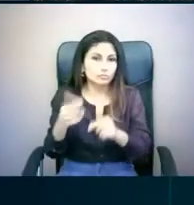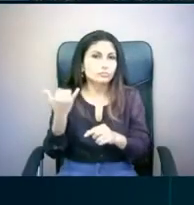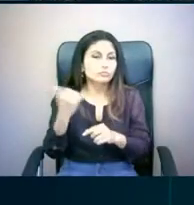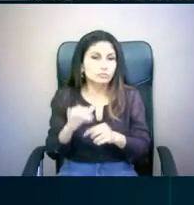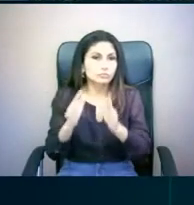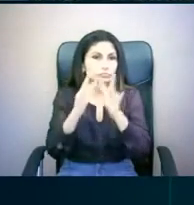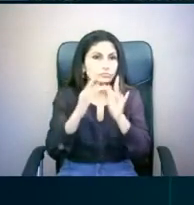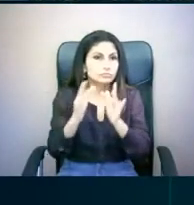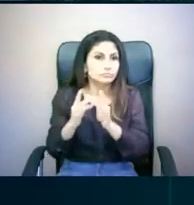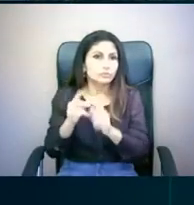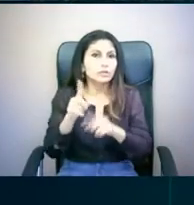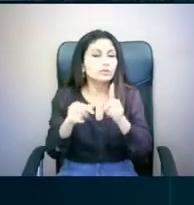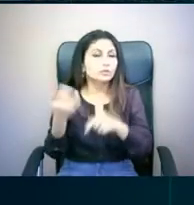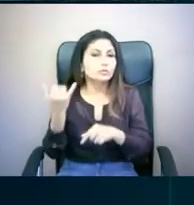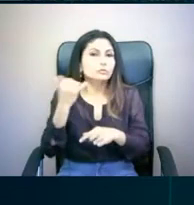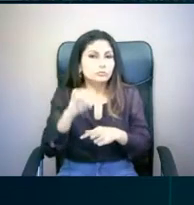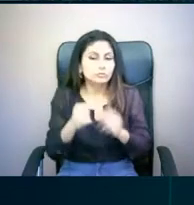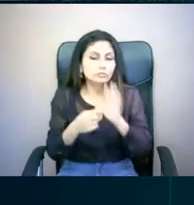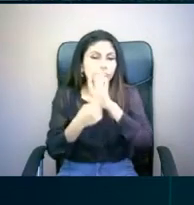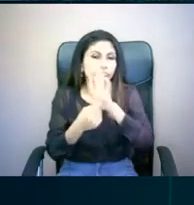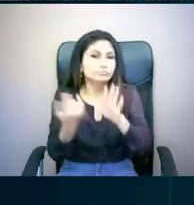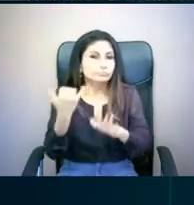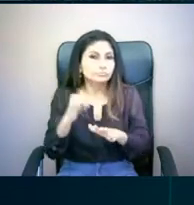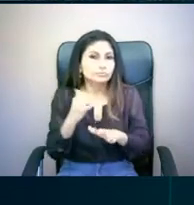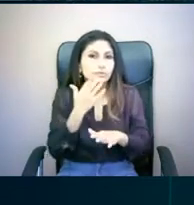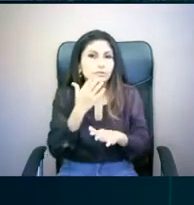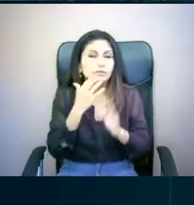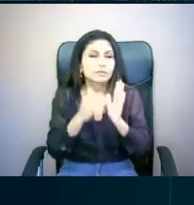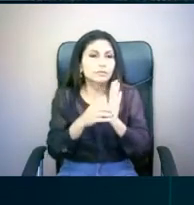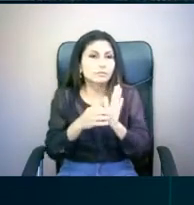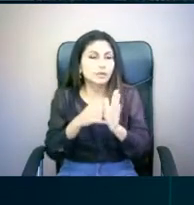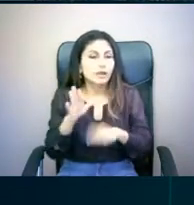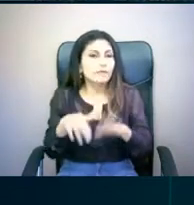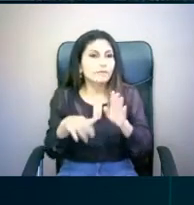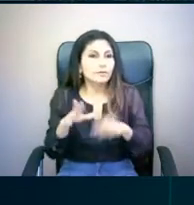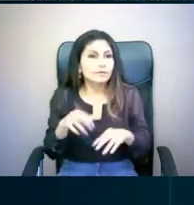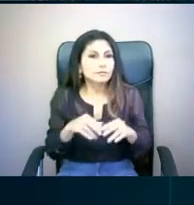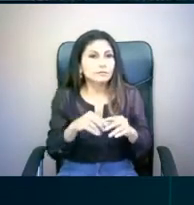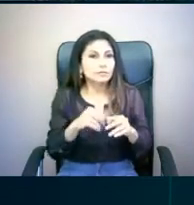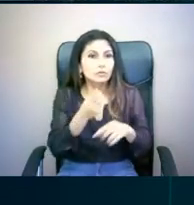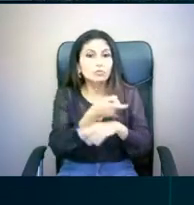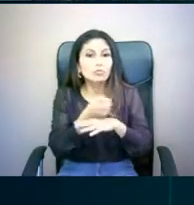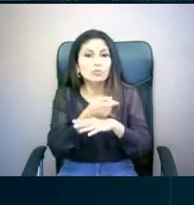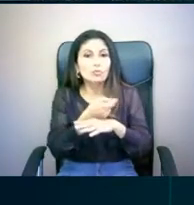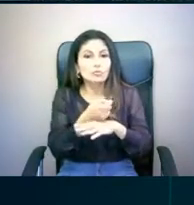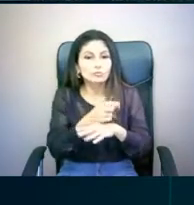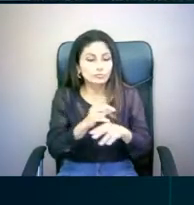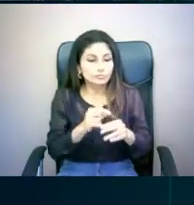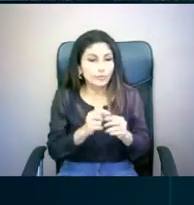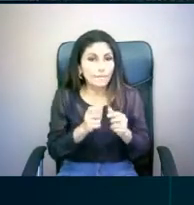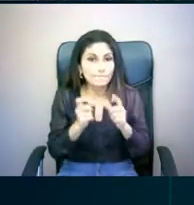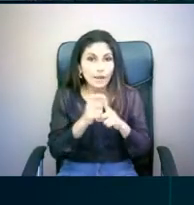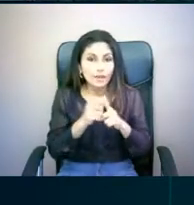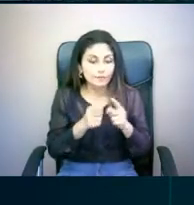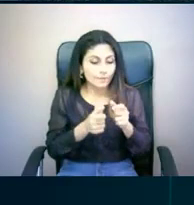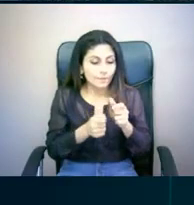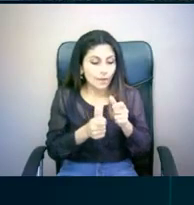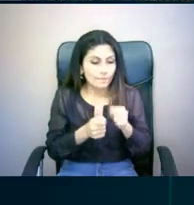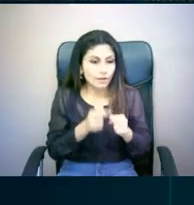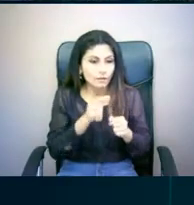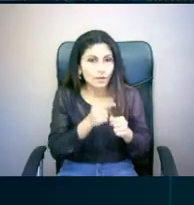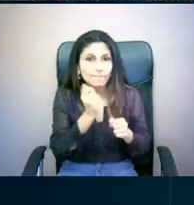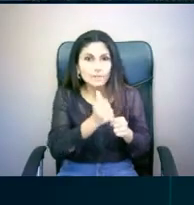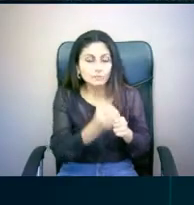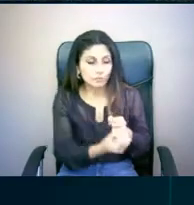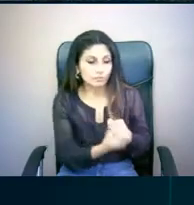¿cierto? Todos nos hemos enfrentado a esto, así sea no más que con el autocompletar de Google, ya eso es procesamiento del lenguaje natural, y él es que está